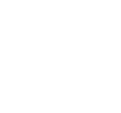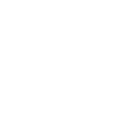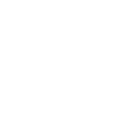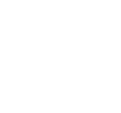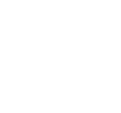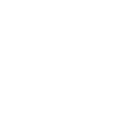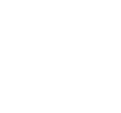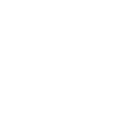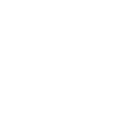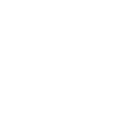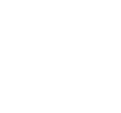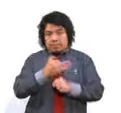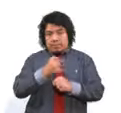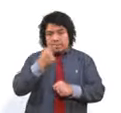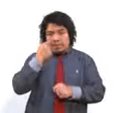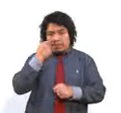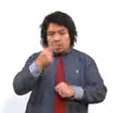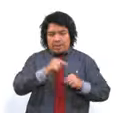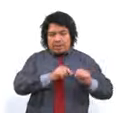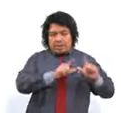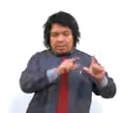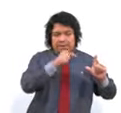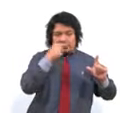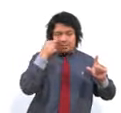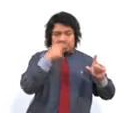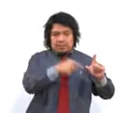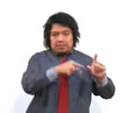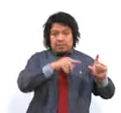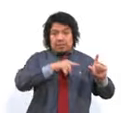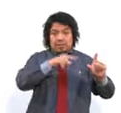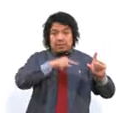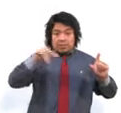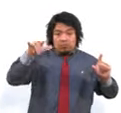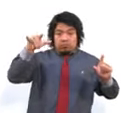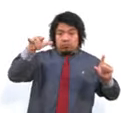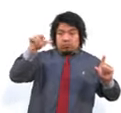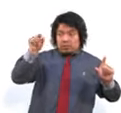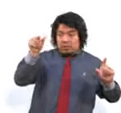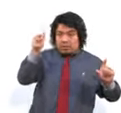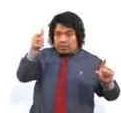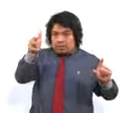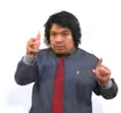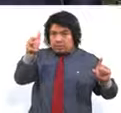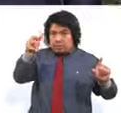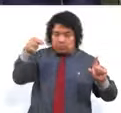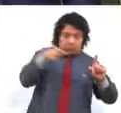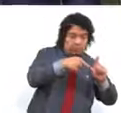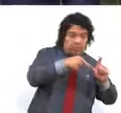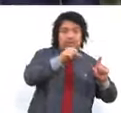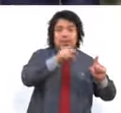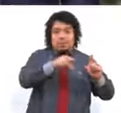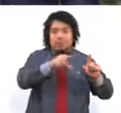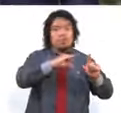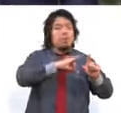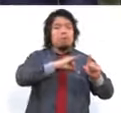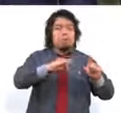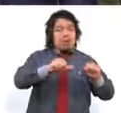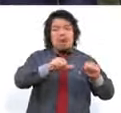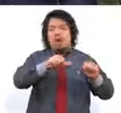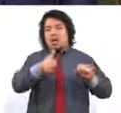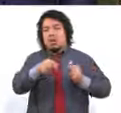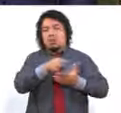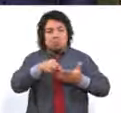Como podemos ver en su monitor de la izquierda, se puede ver la imagen que está transmitiendo en tiempo real el dron. Esta imagen puede ser retransmitida a